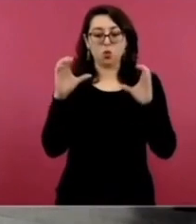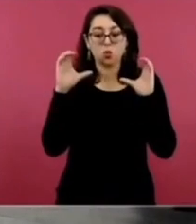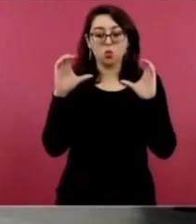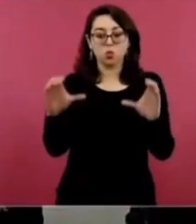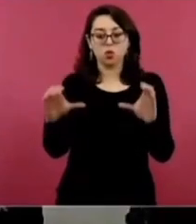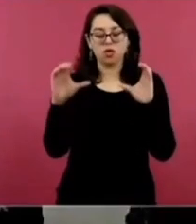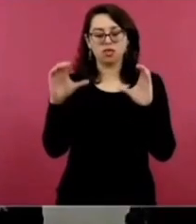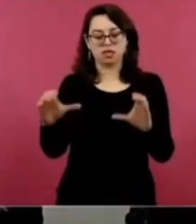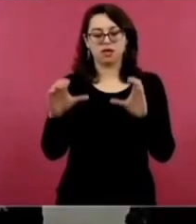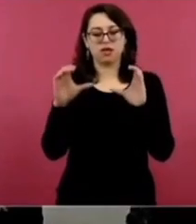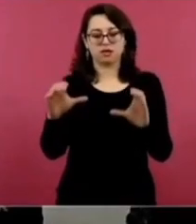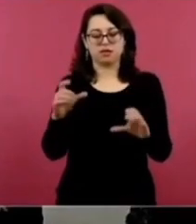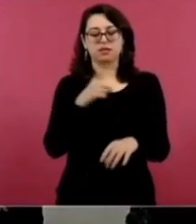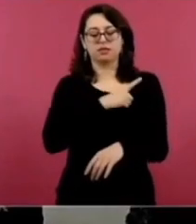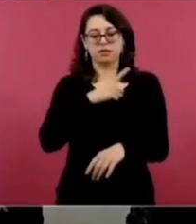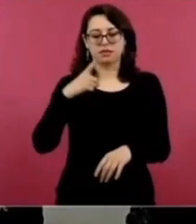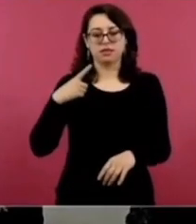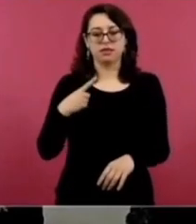sí,